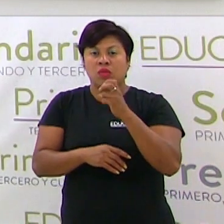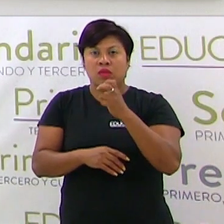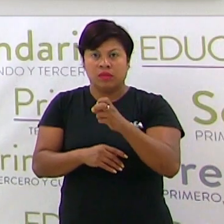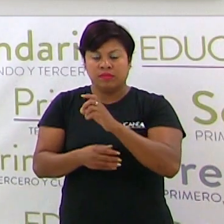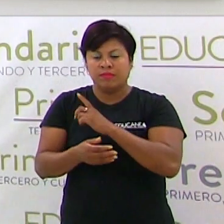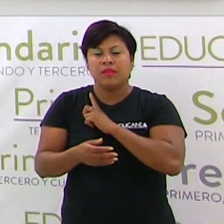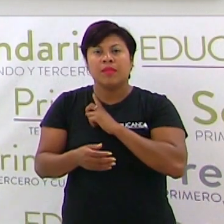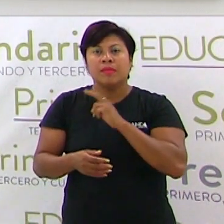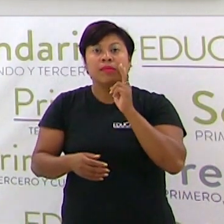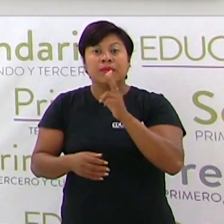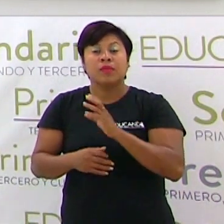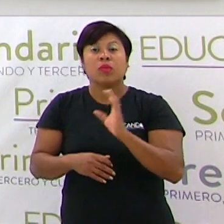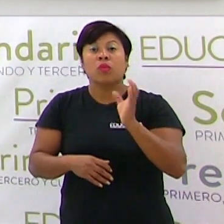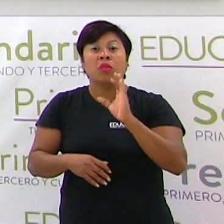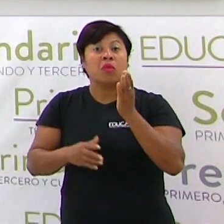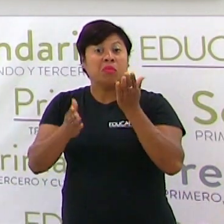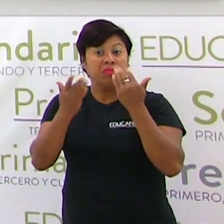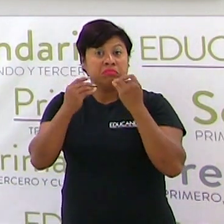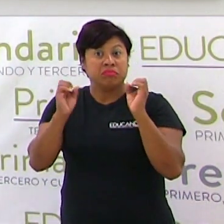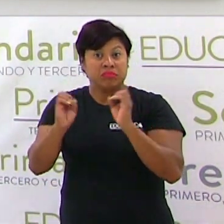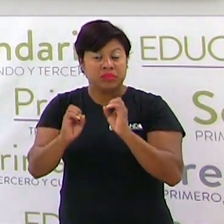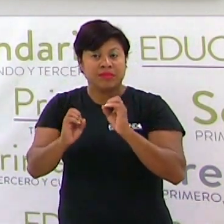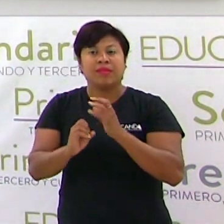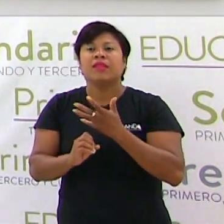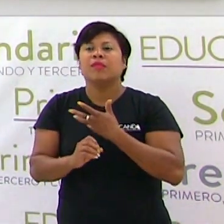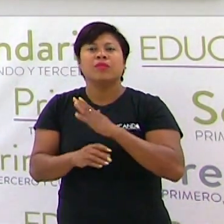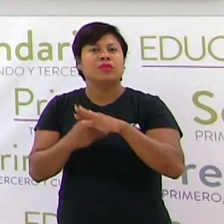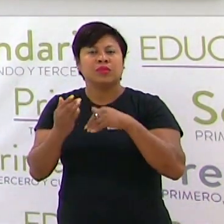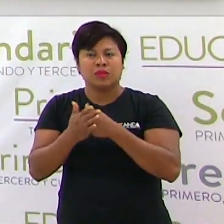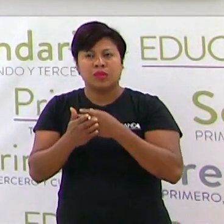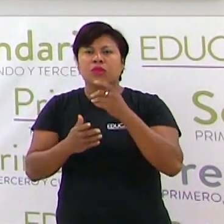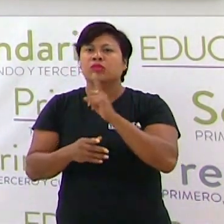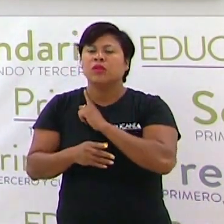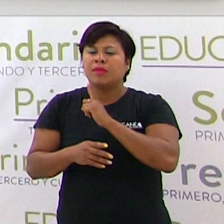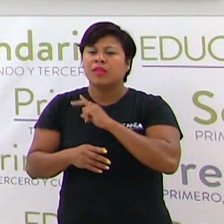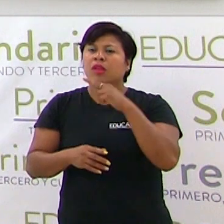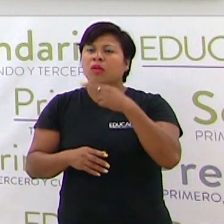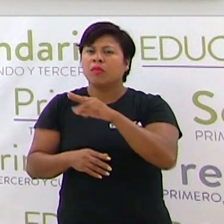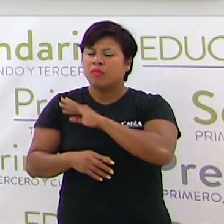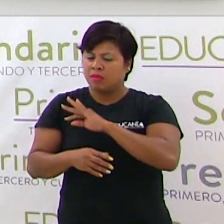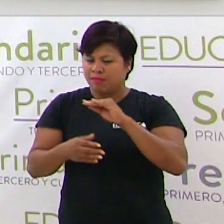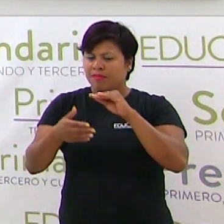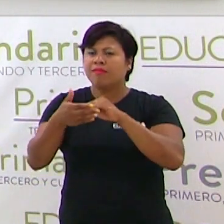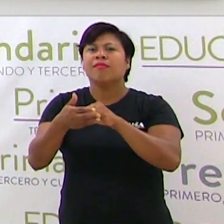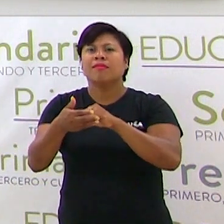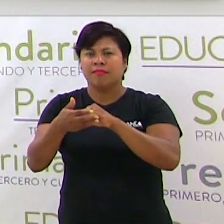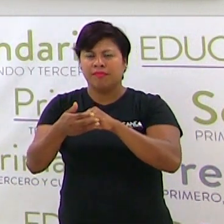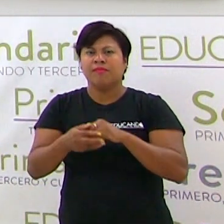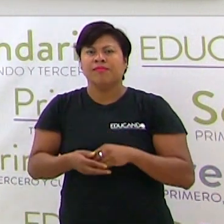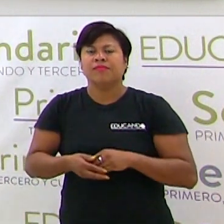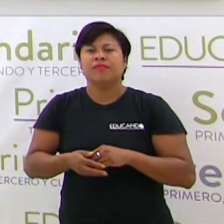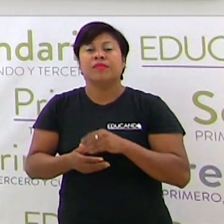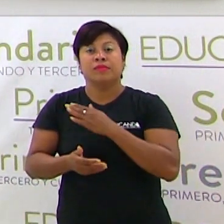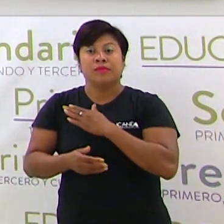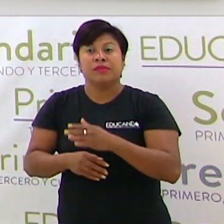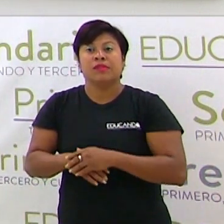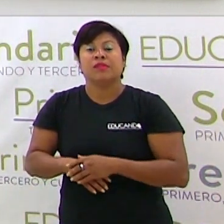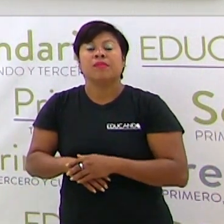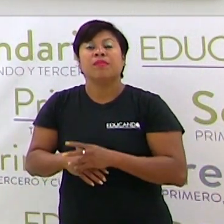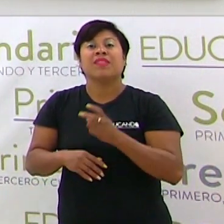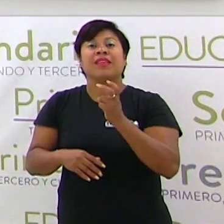caso. Cuando no los tenemos, no tenemos todos los datos, nada más el nombre, podemos utilizar esta forma. Bueno, entonces esta